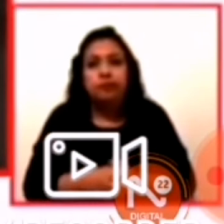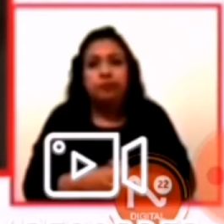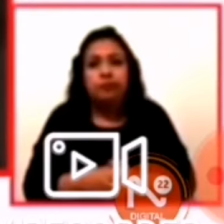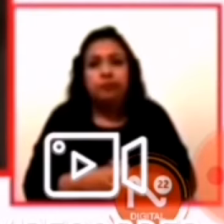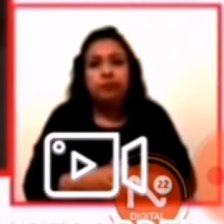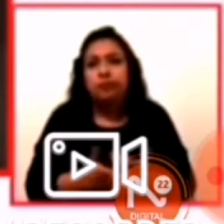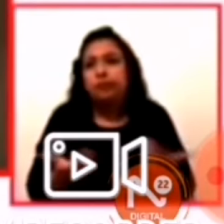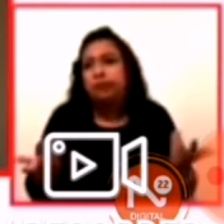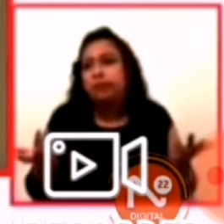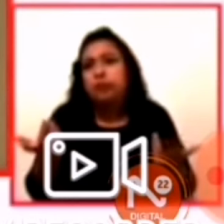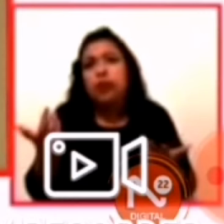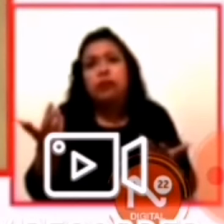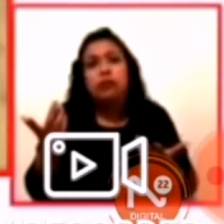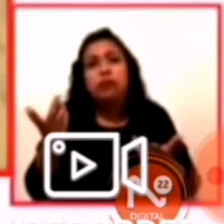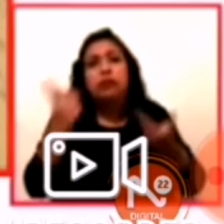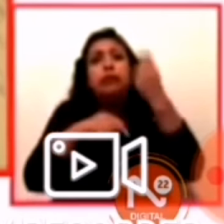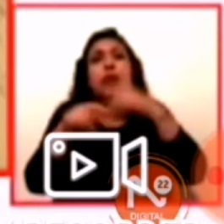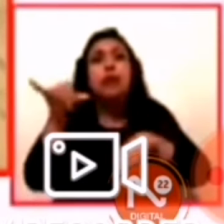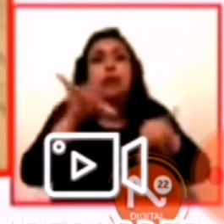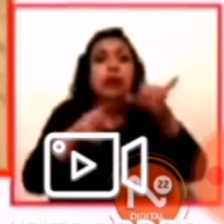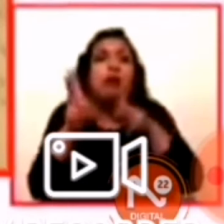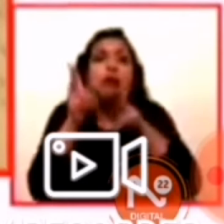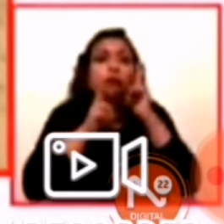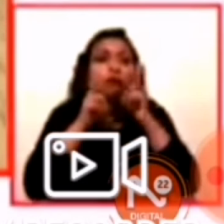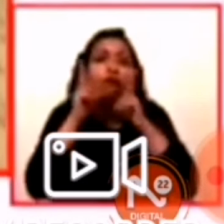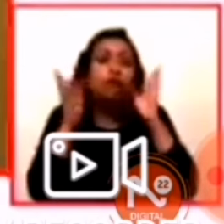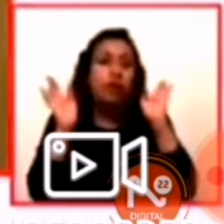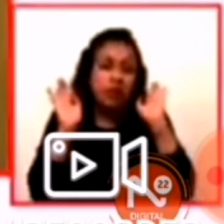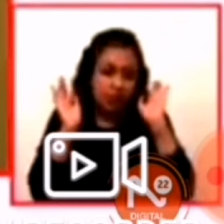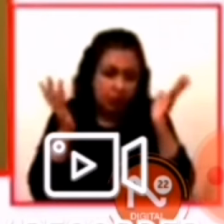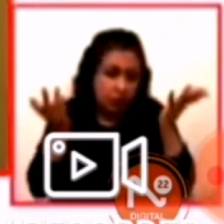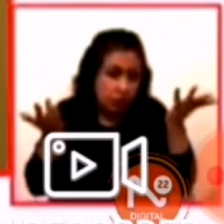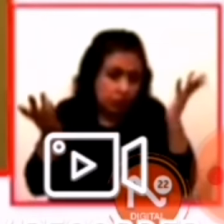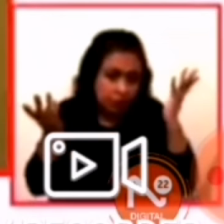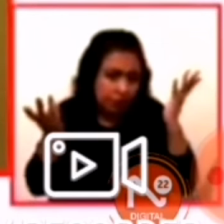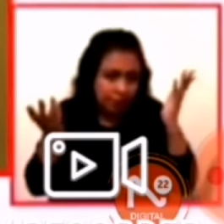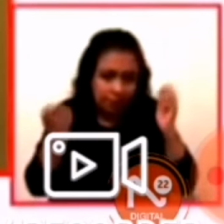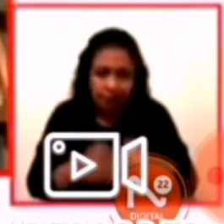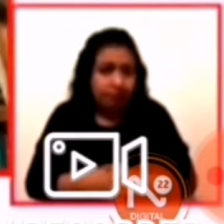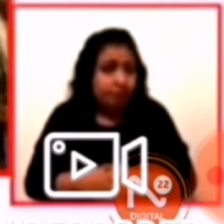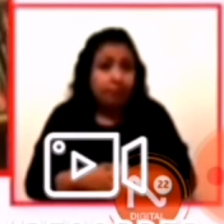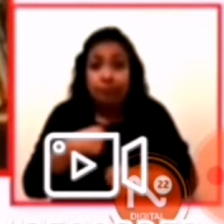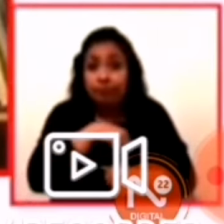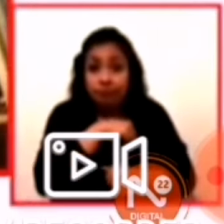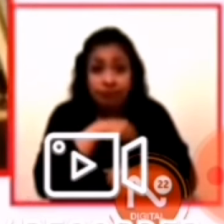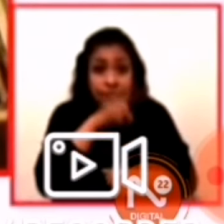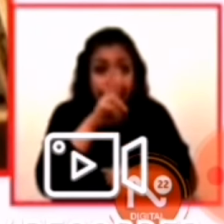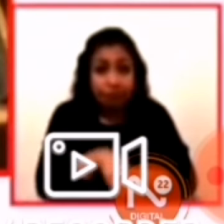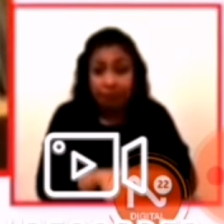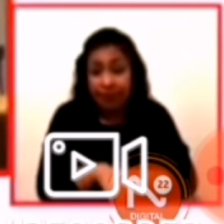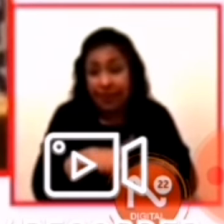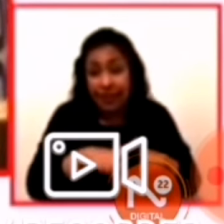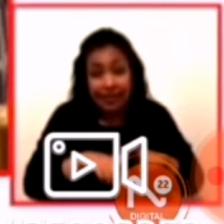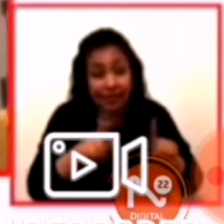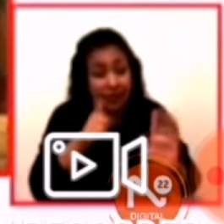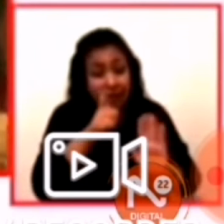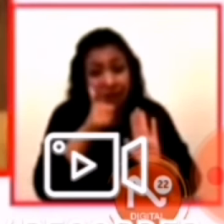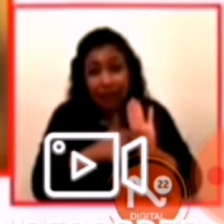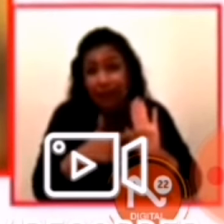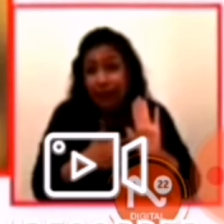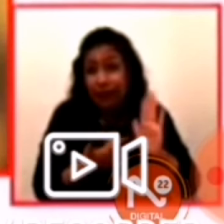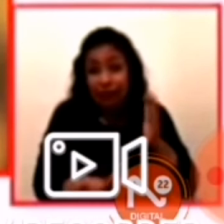una licorería, por ejemplo, que no se encontrarán licorerías. Pero, es decir, estamos en un régimen completamente